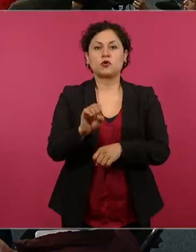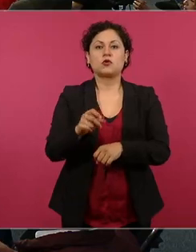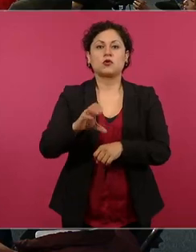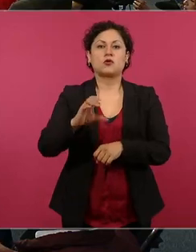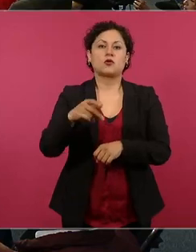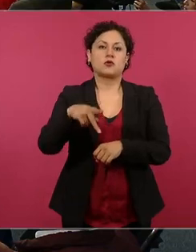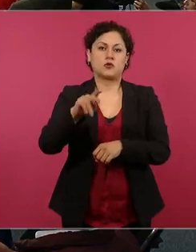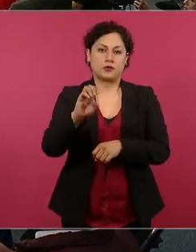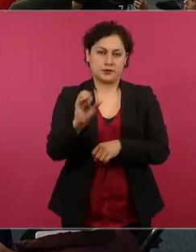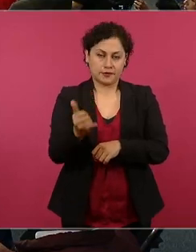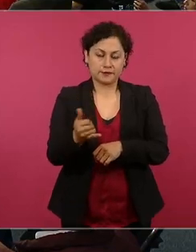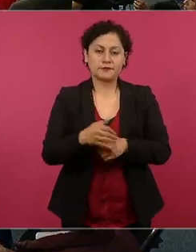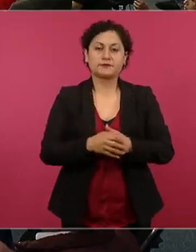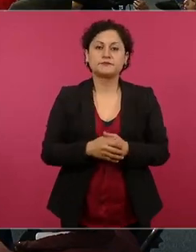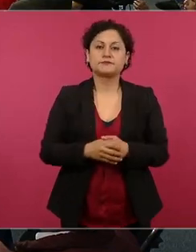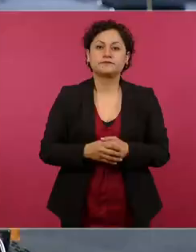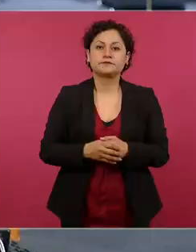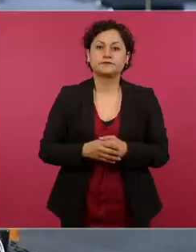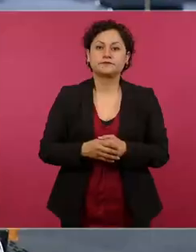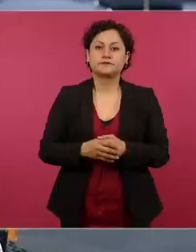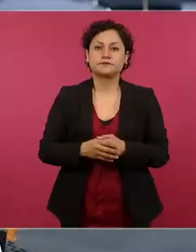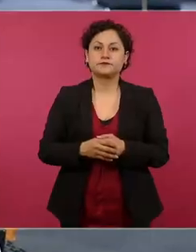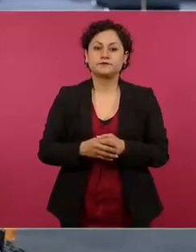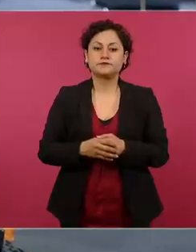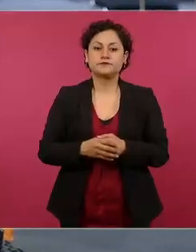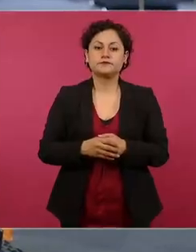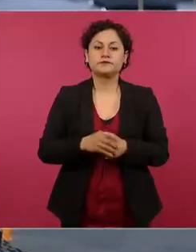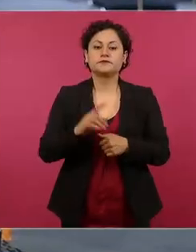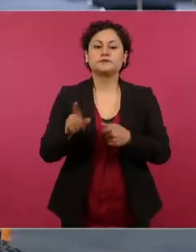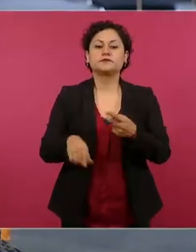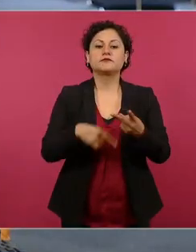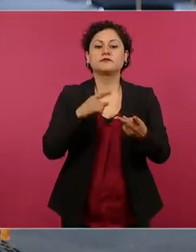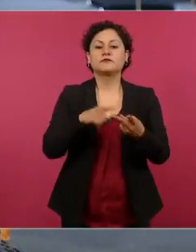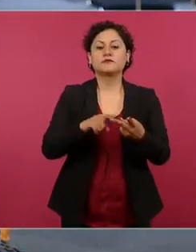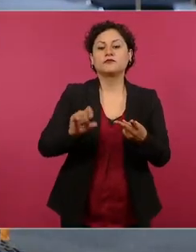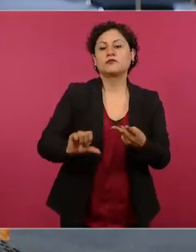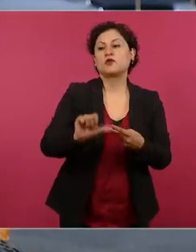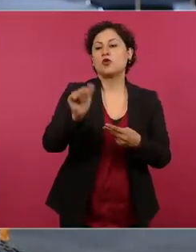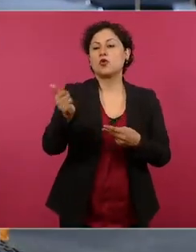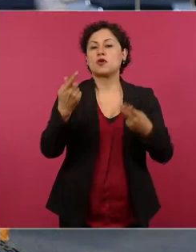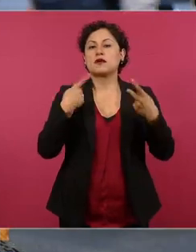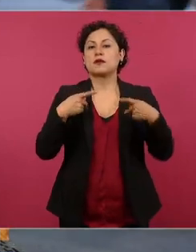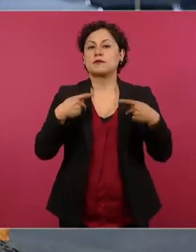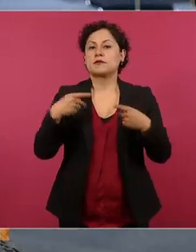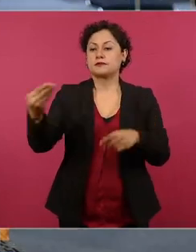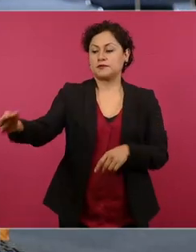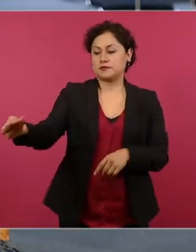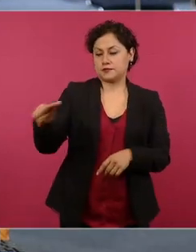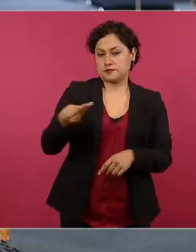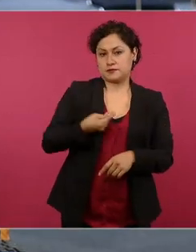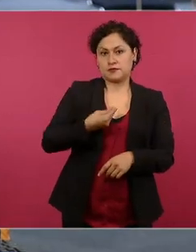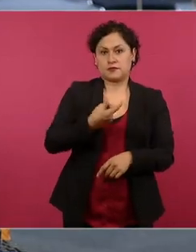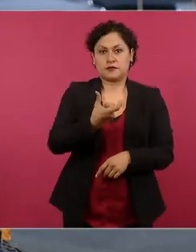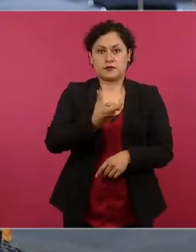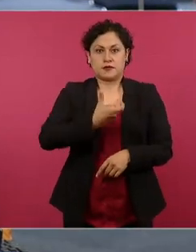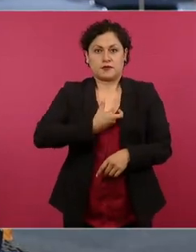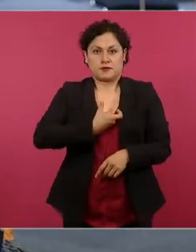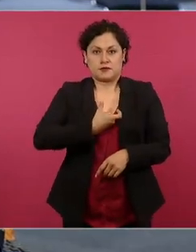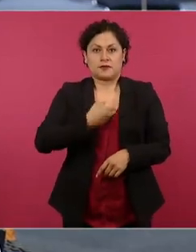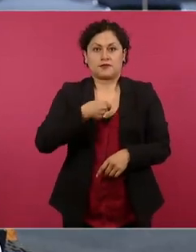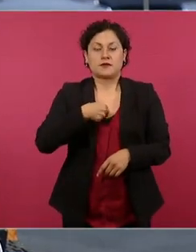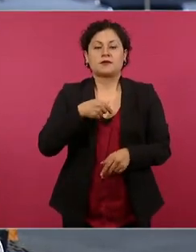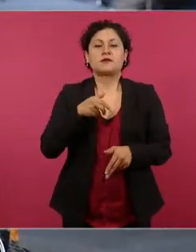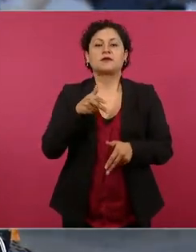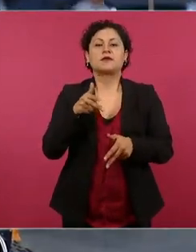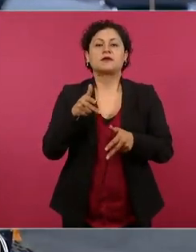Y también otra persona me hizo entrega de esta medalla, que es del Tren Maya, y